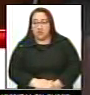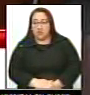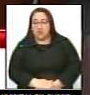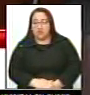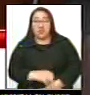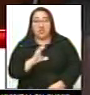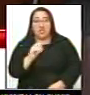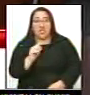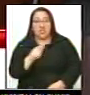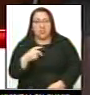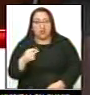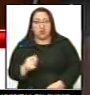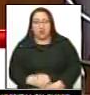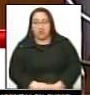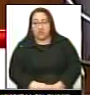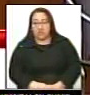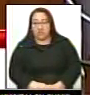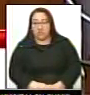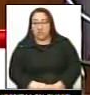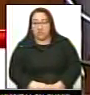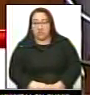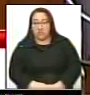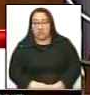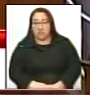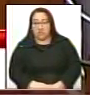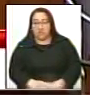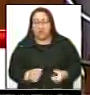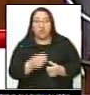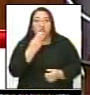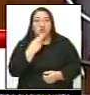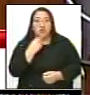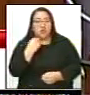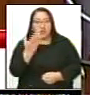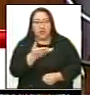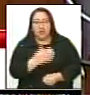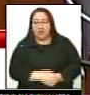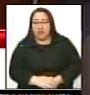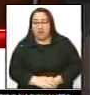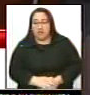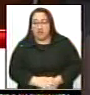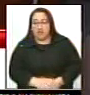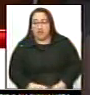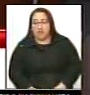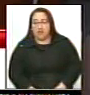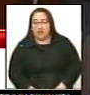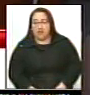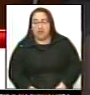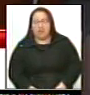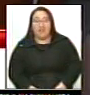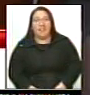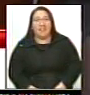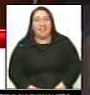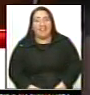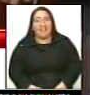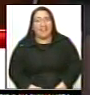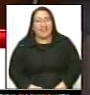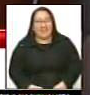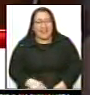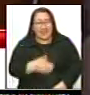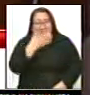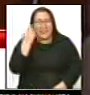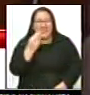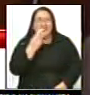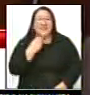Castro, que estuvo también. Todos, al señor Mulder, me estaba olvidando de Mulder, es difícil lo que sea de Mulder, pero en este caso me estaba olvidando de él. Pero